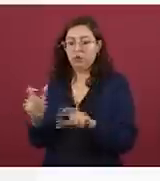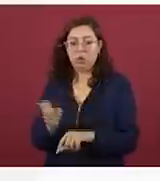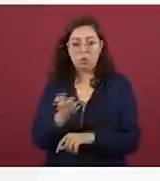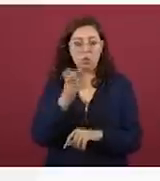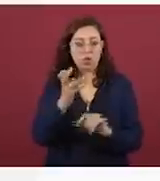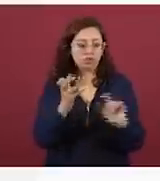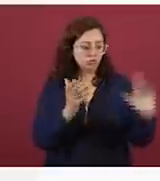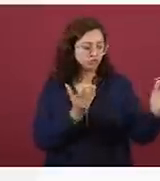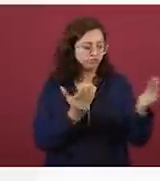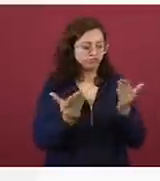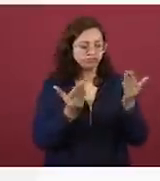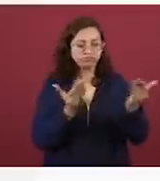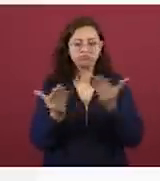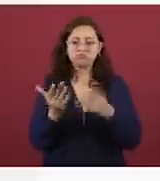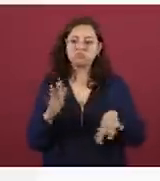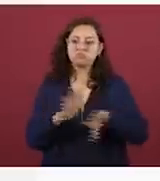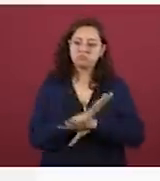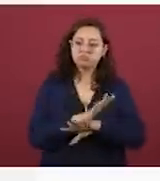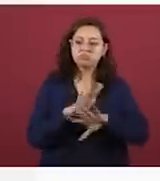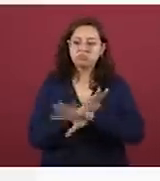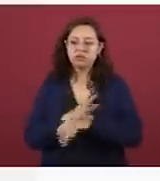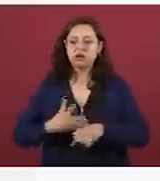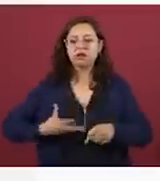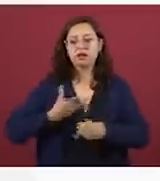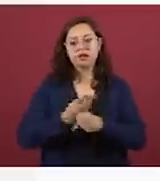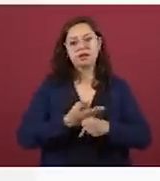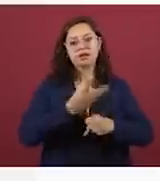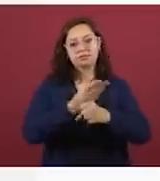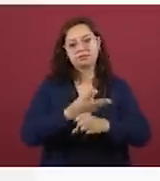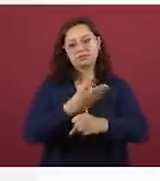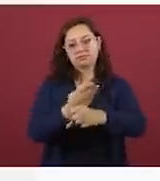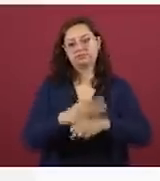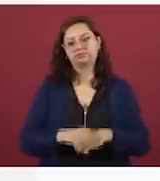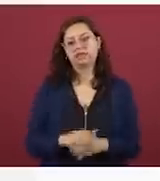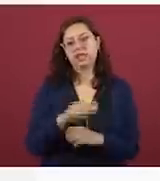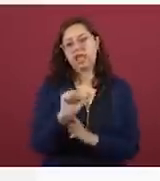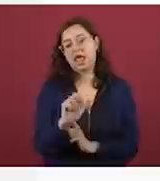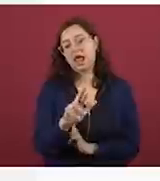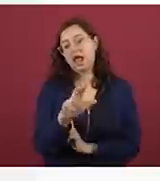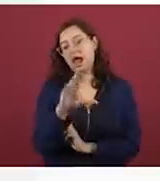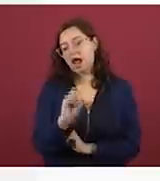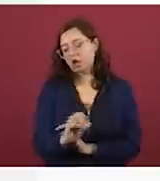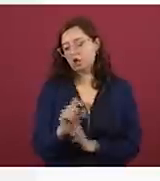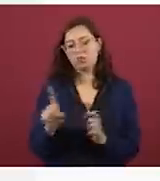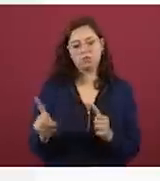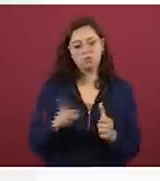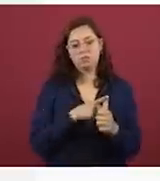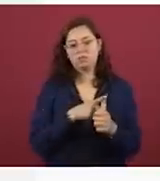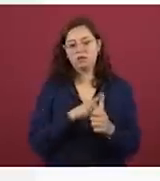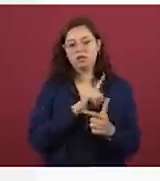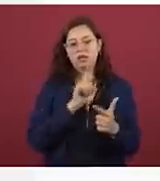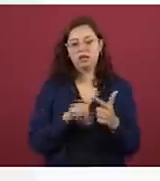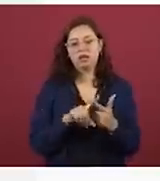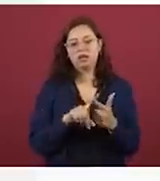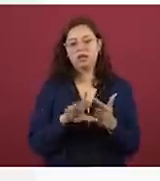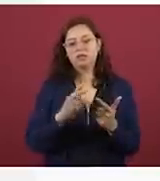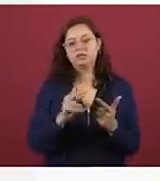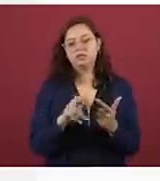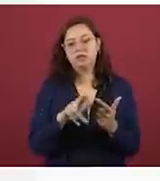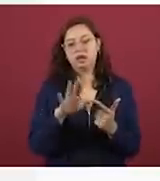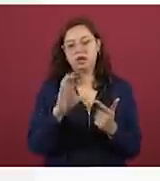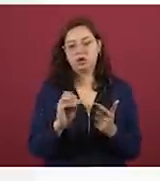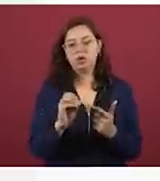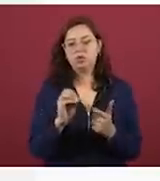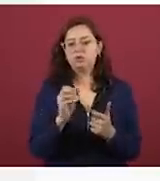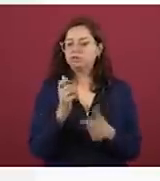movimiento en torno a las marcas con sus promedios. Arco es el primer lugar, Chevron sigue estando en los primeros